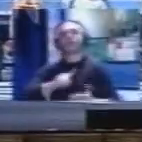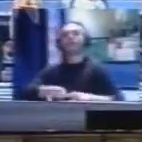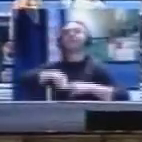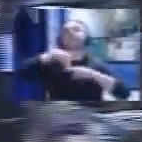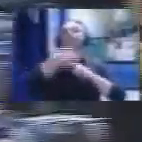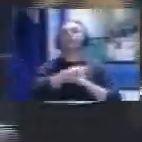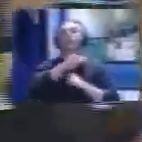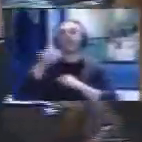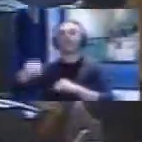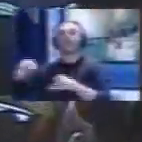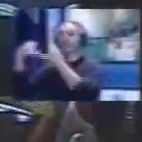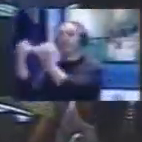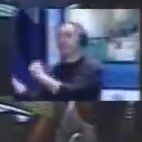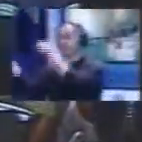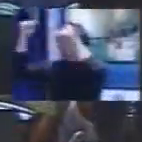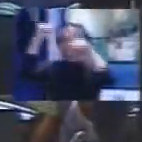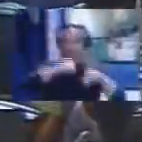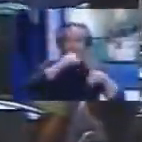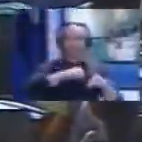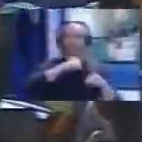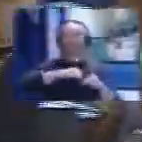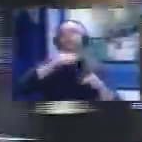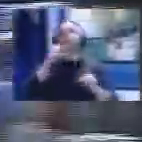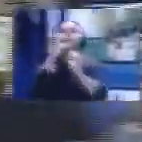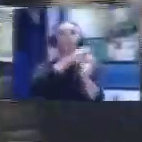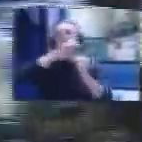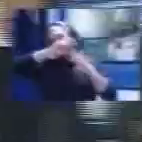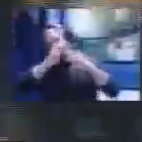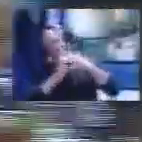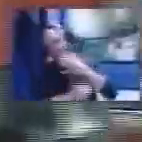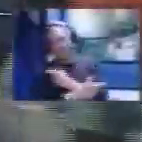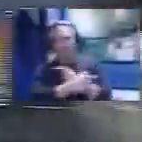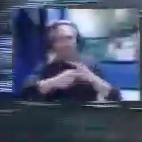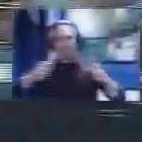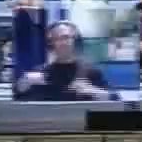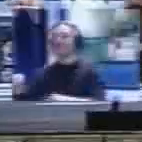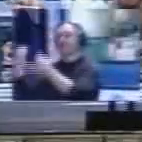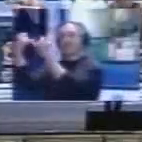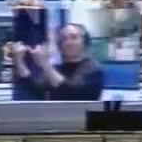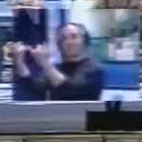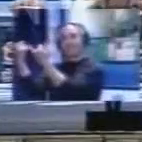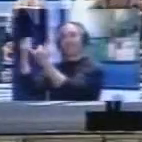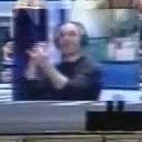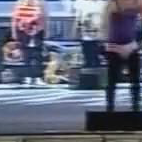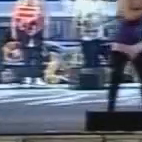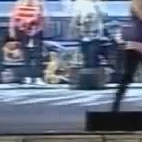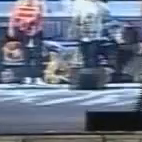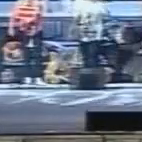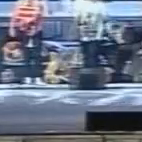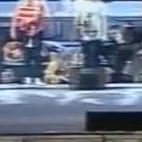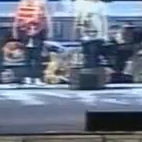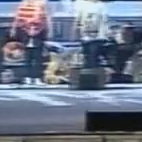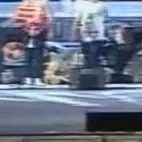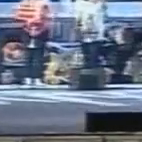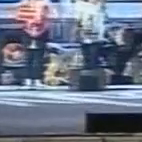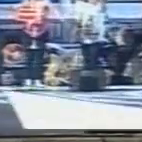los canteritos y los chayitos, que son una mona. En Tenerife somos pioneros, como